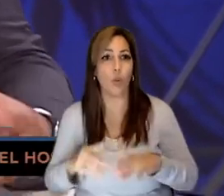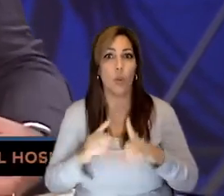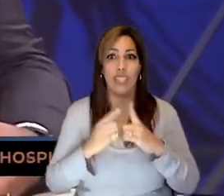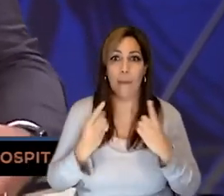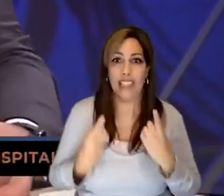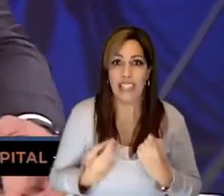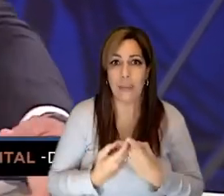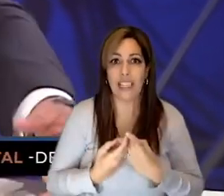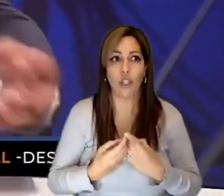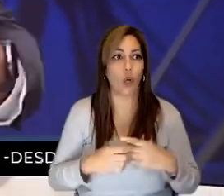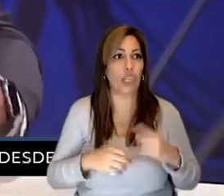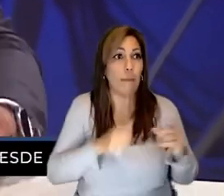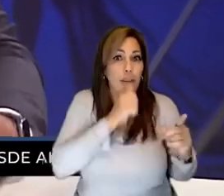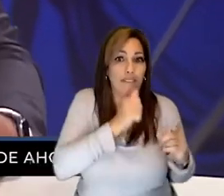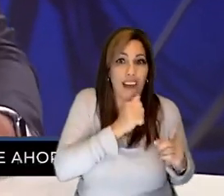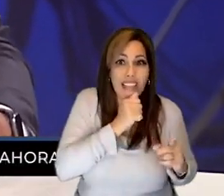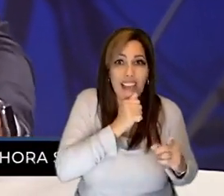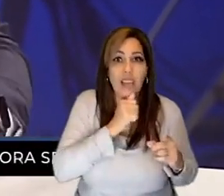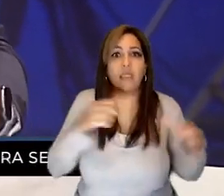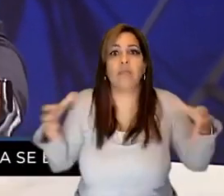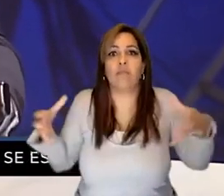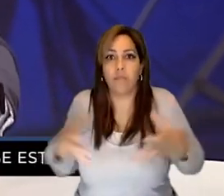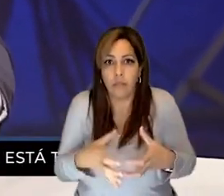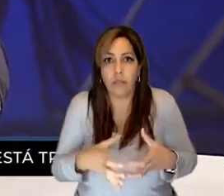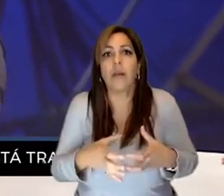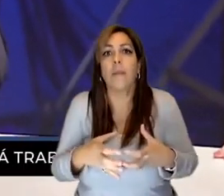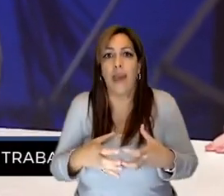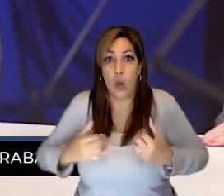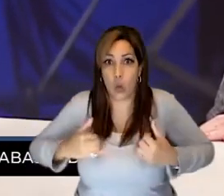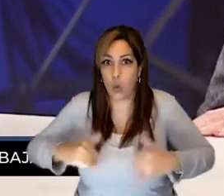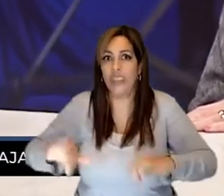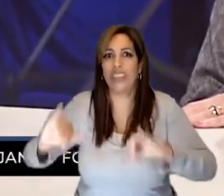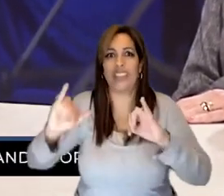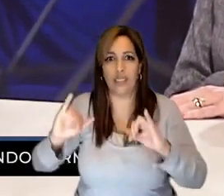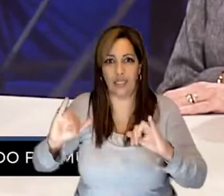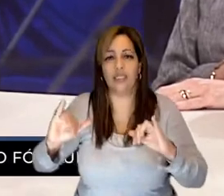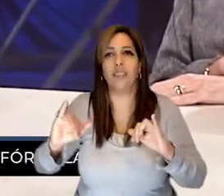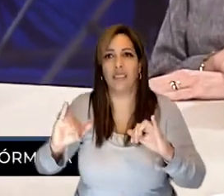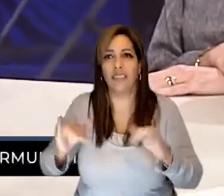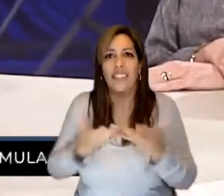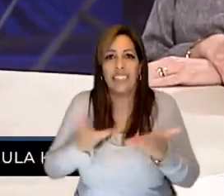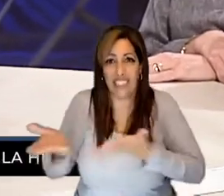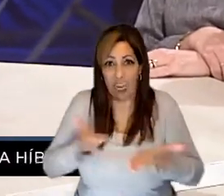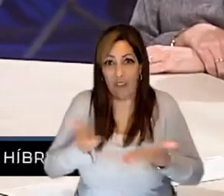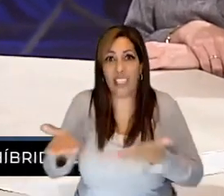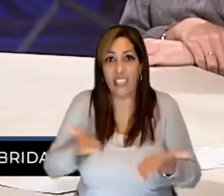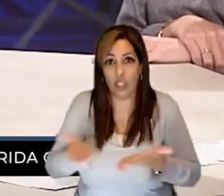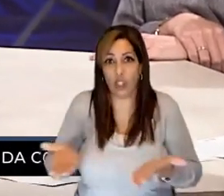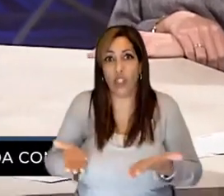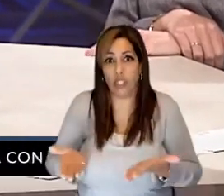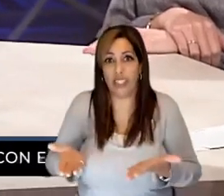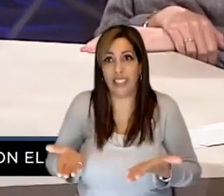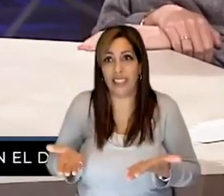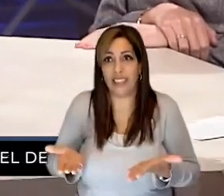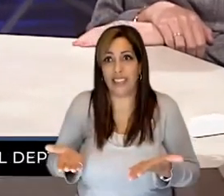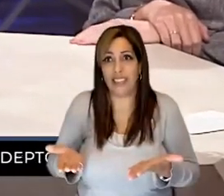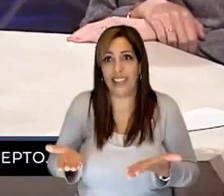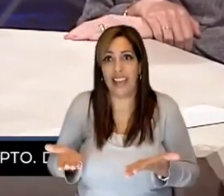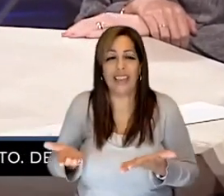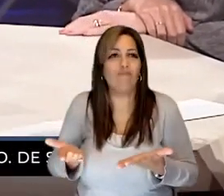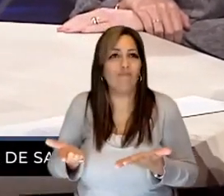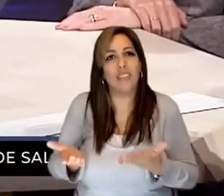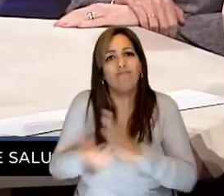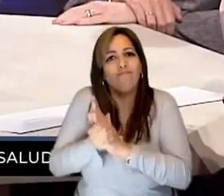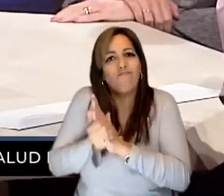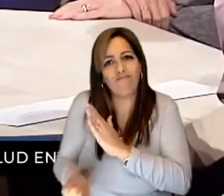del departamento y de la entidad privada uh-huh. para mantener todos esos servicios que se ofrecen allí sí. que